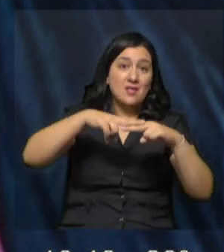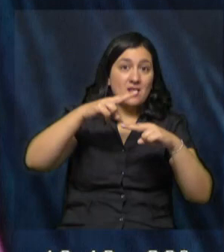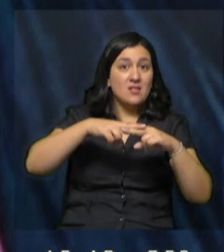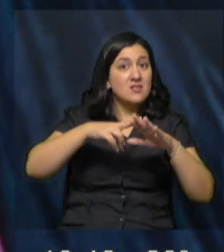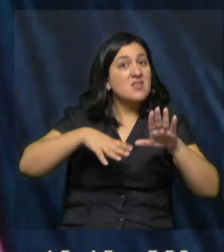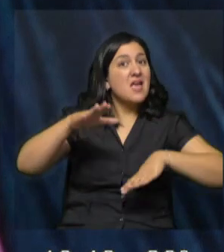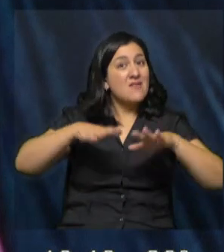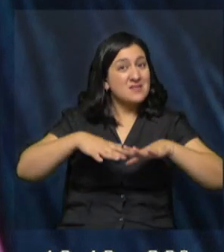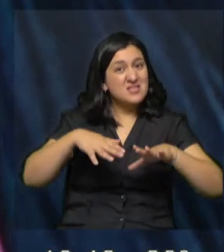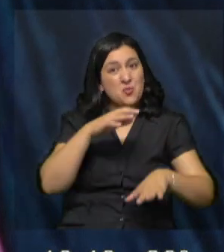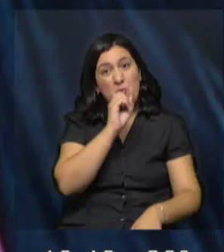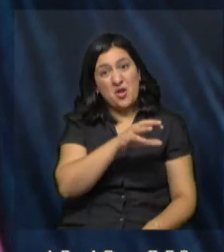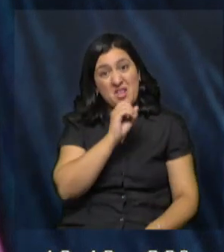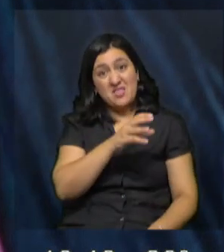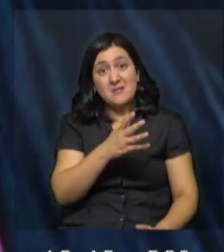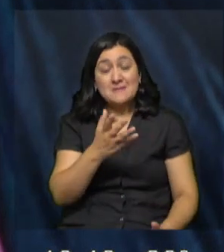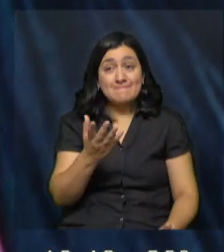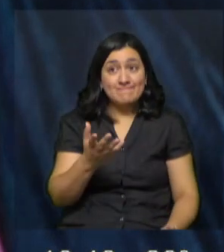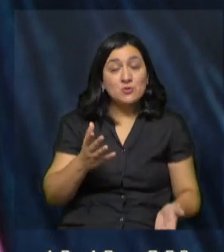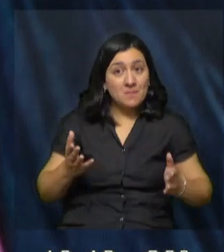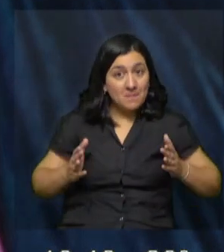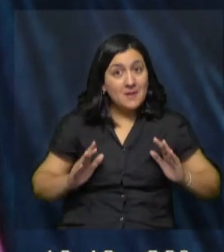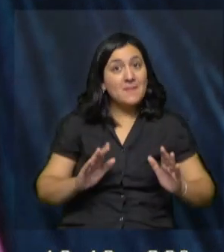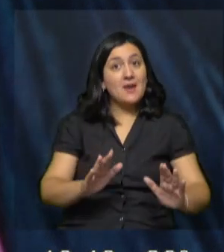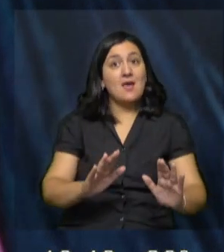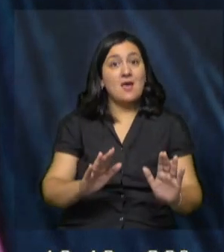por momento. Entonces, preparar todo eso